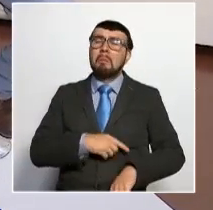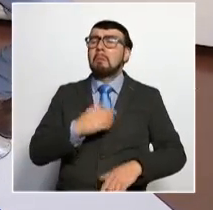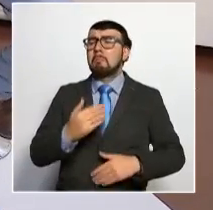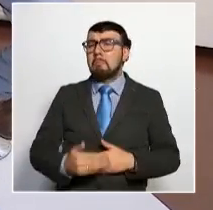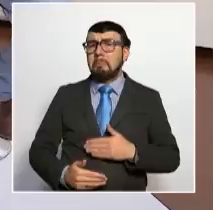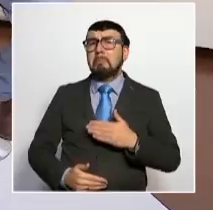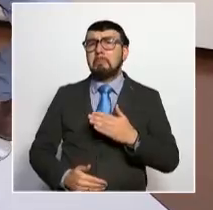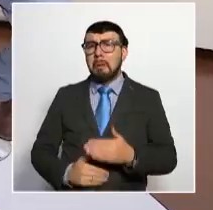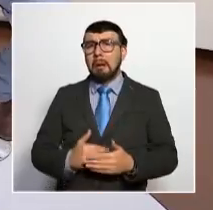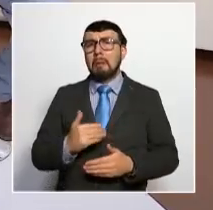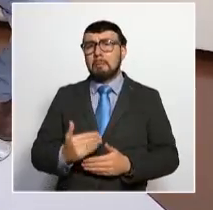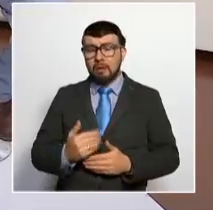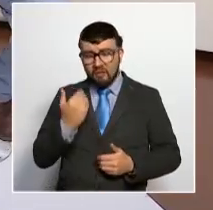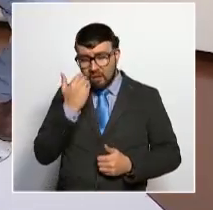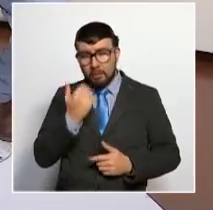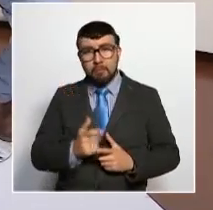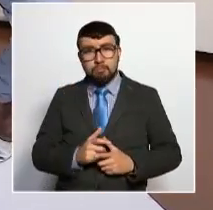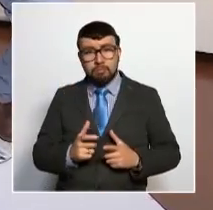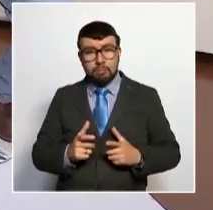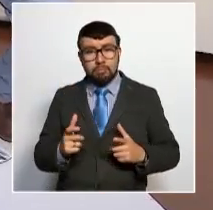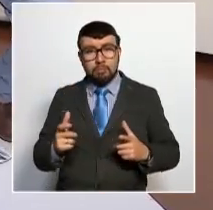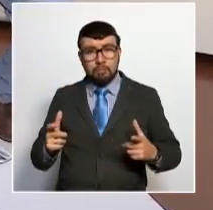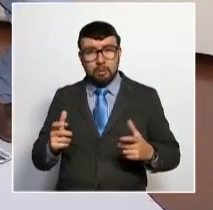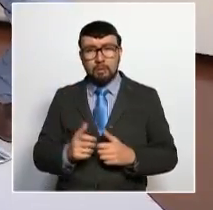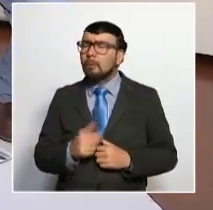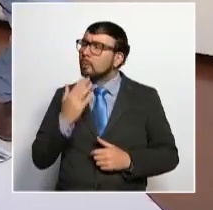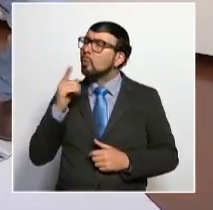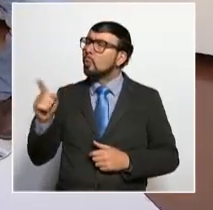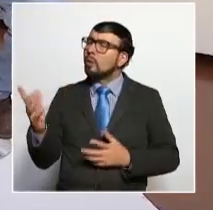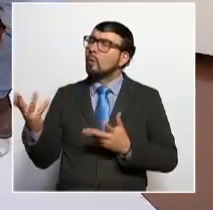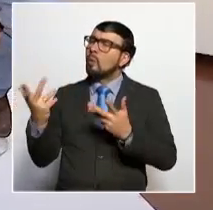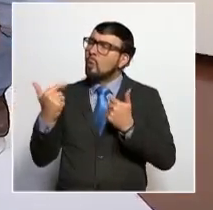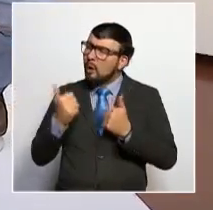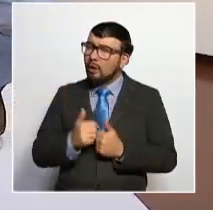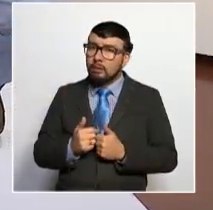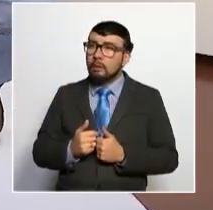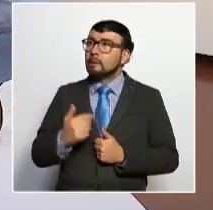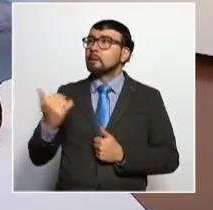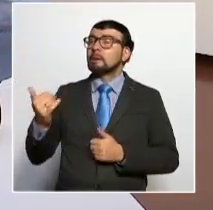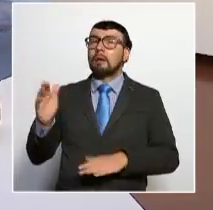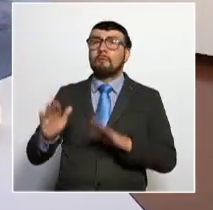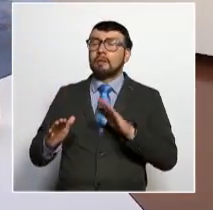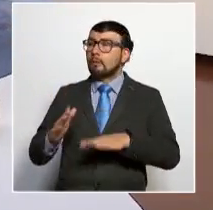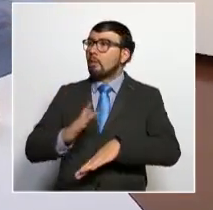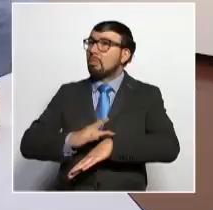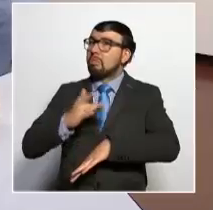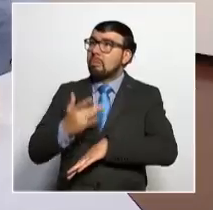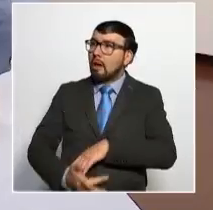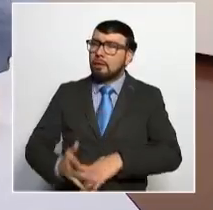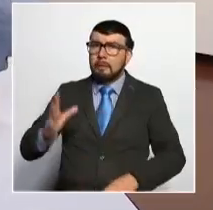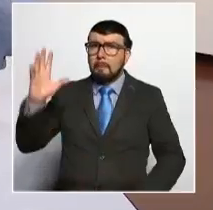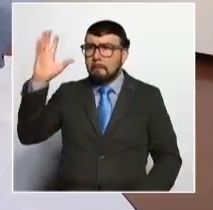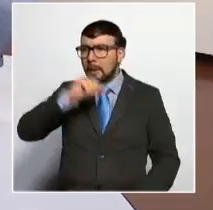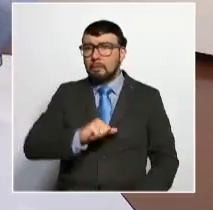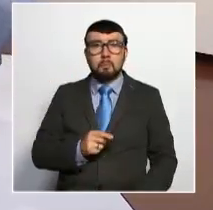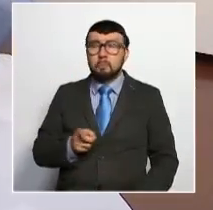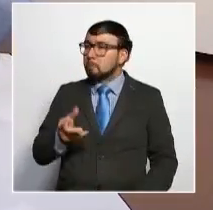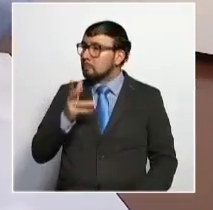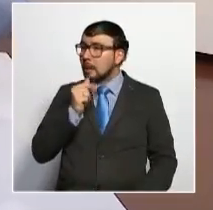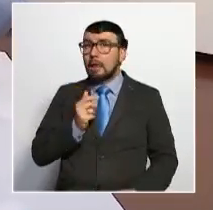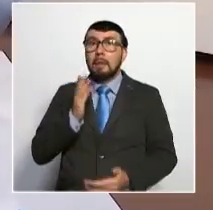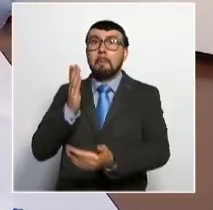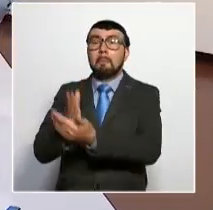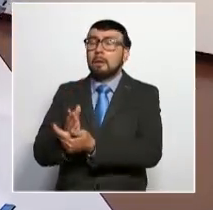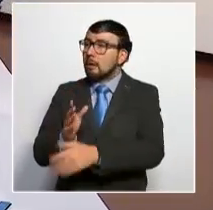en diferentes entidades pacientes y nos toca hacer diagnósticos tardíos por no acudir a una consulta